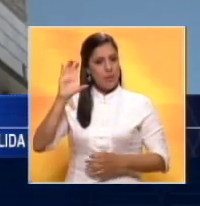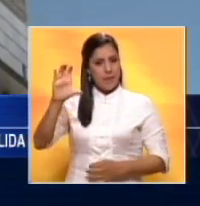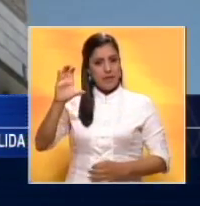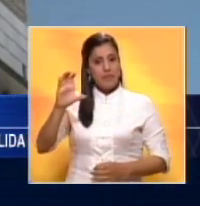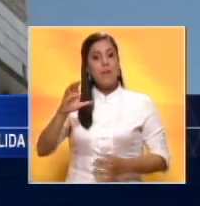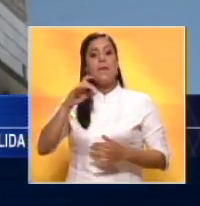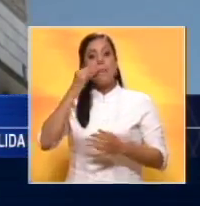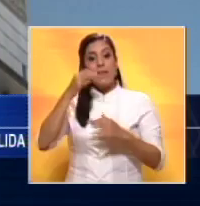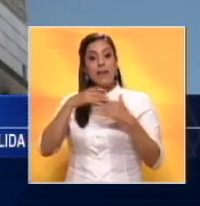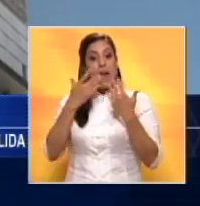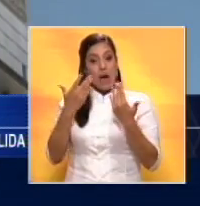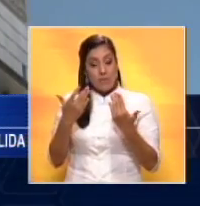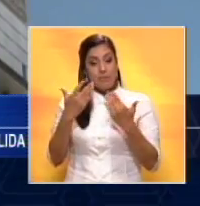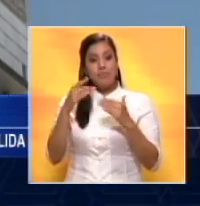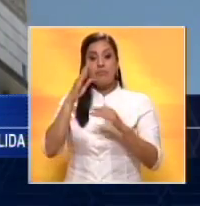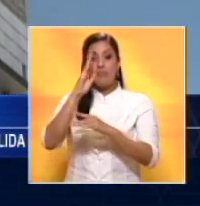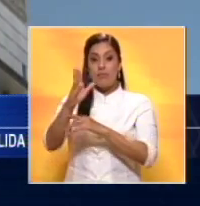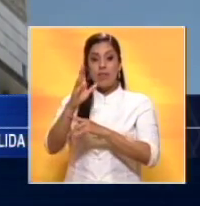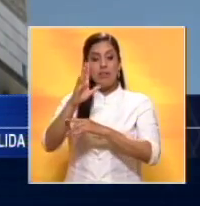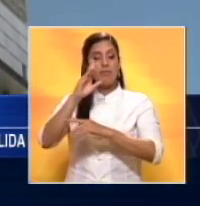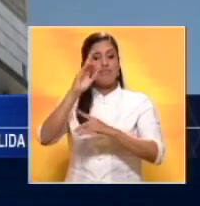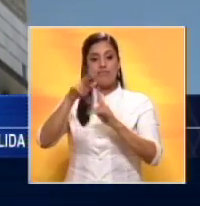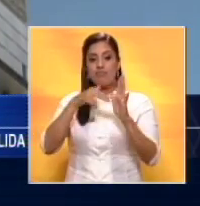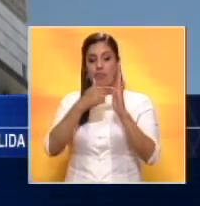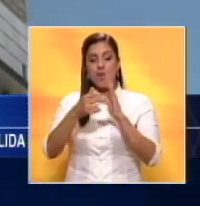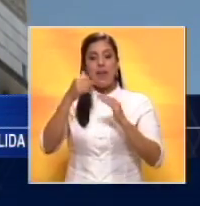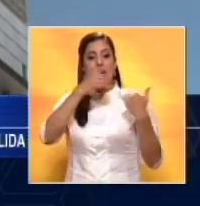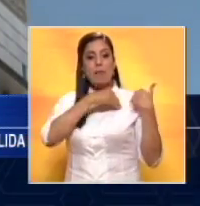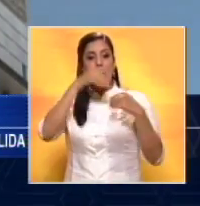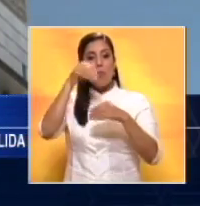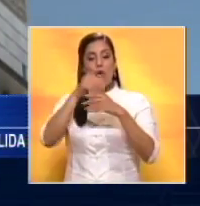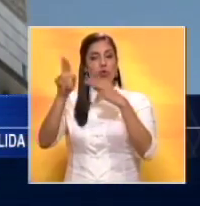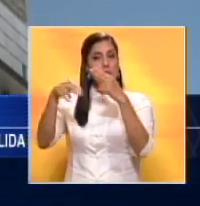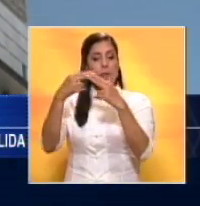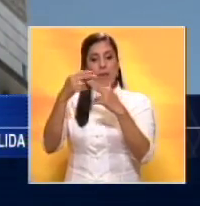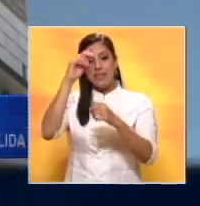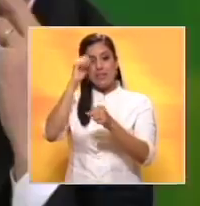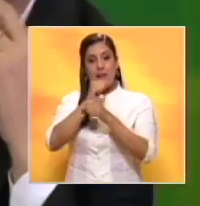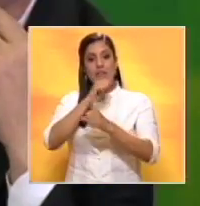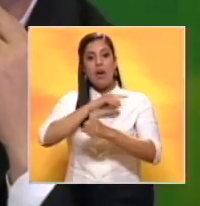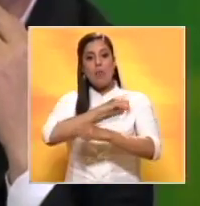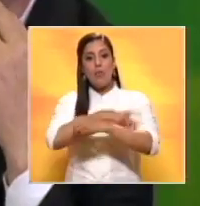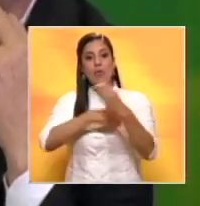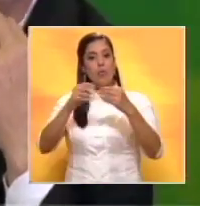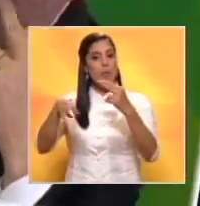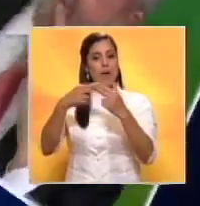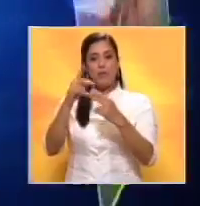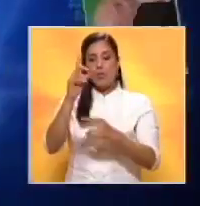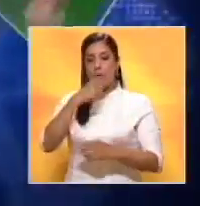país. Destacó dentro de la sentencia la inhabilitación para cargos electorales y funciones del poder público.